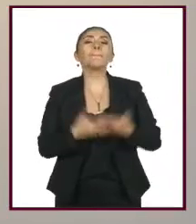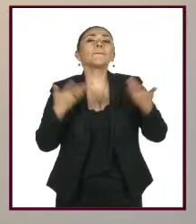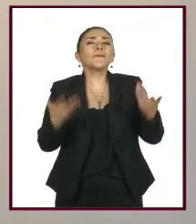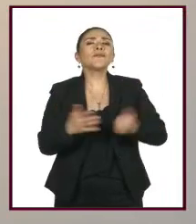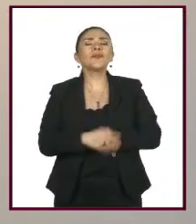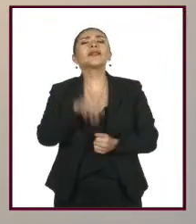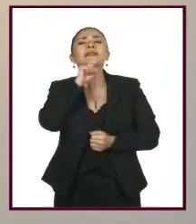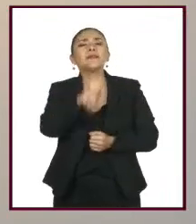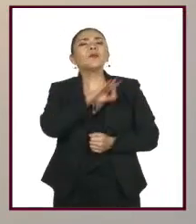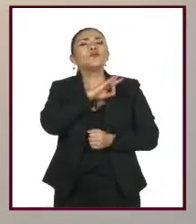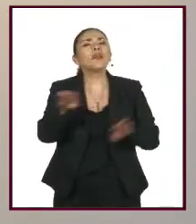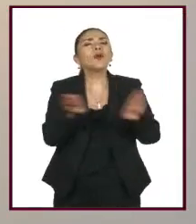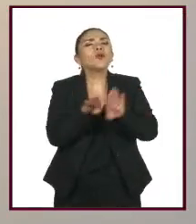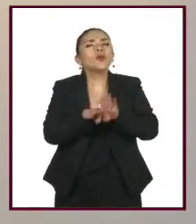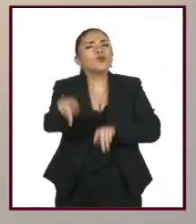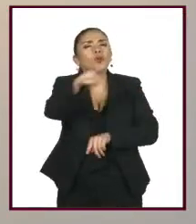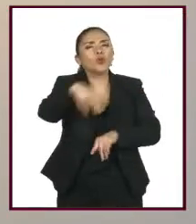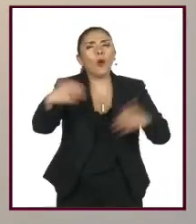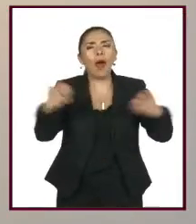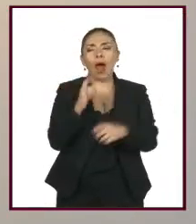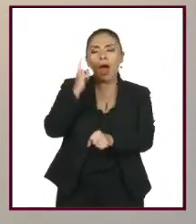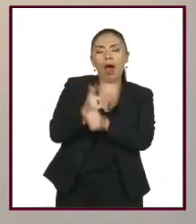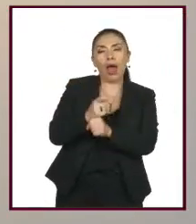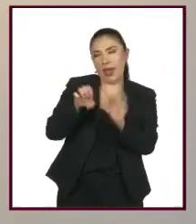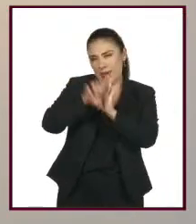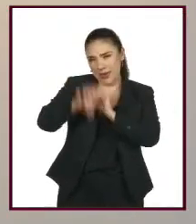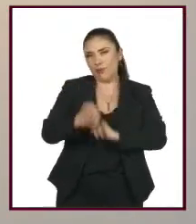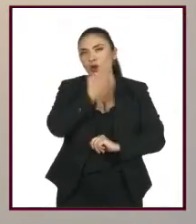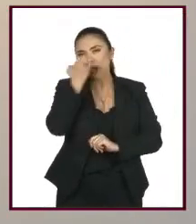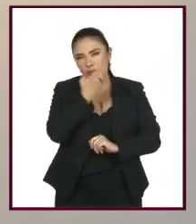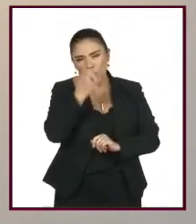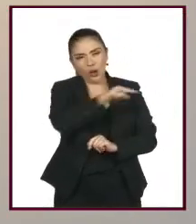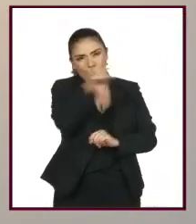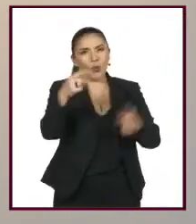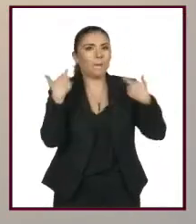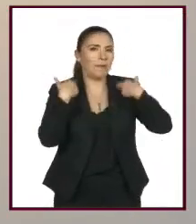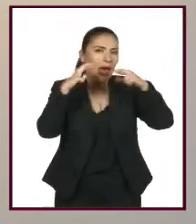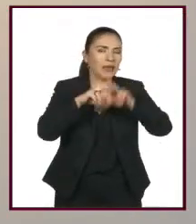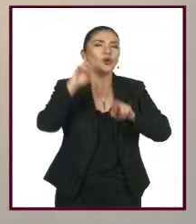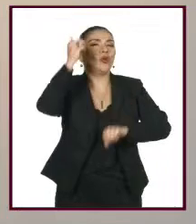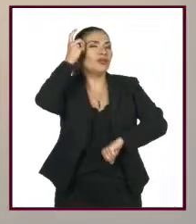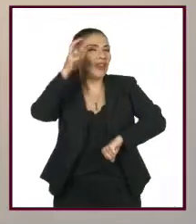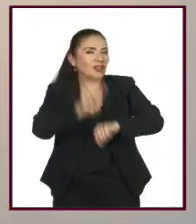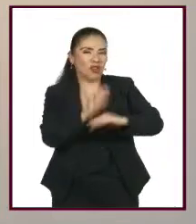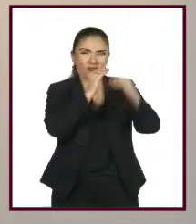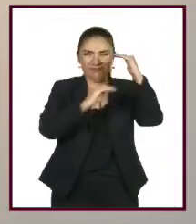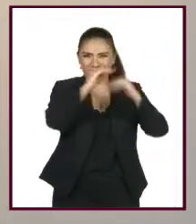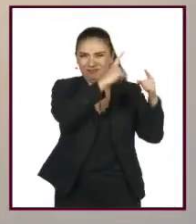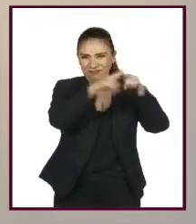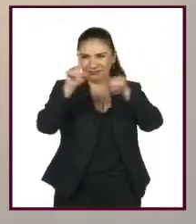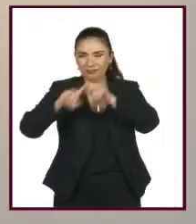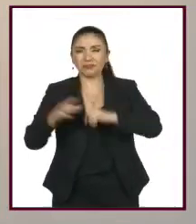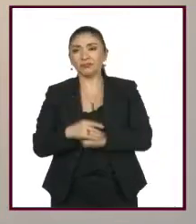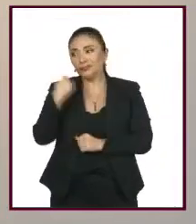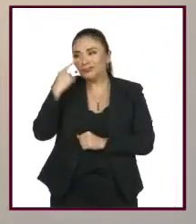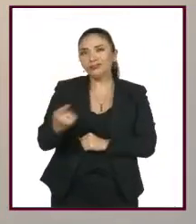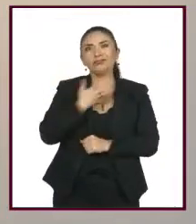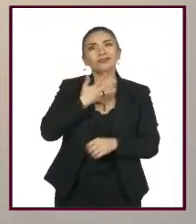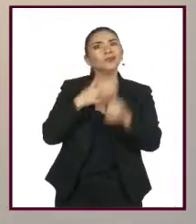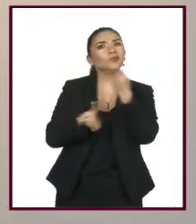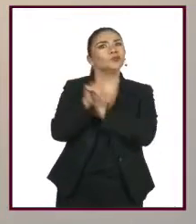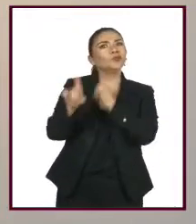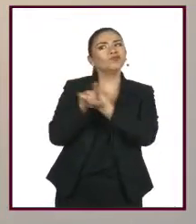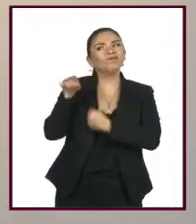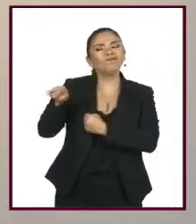podemos también darnos cuenta en la escuela, tanto los docentes como las autoridades, de que hay un problema por